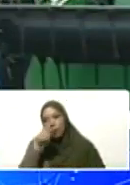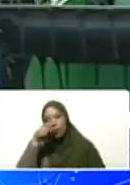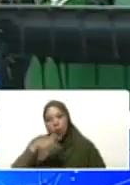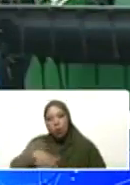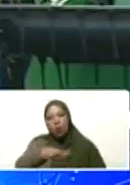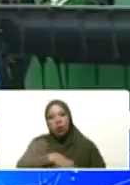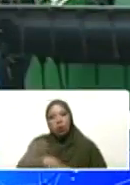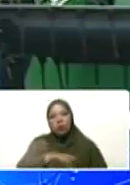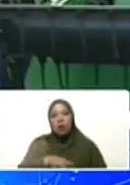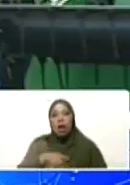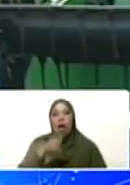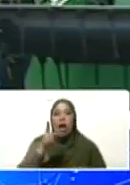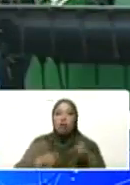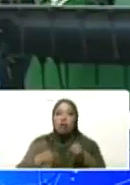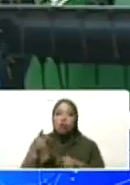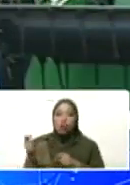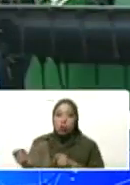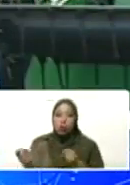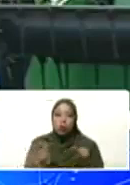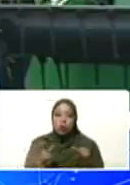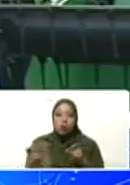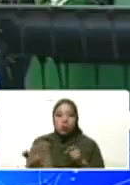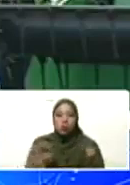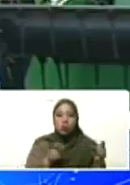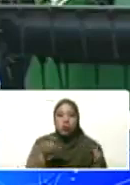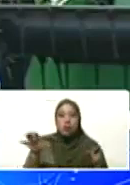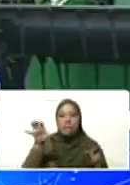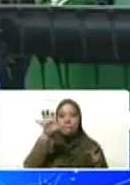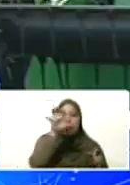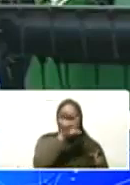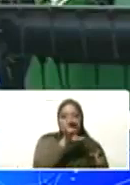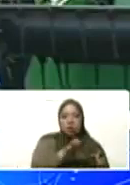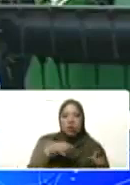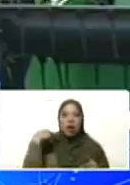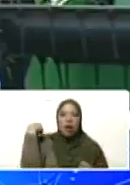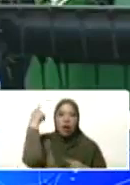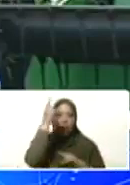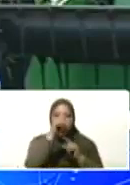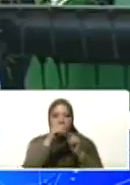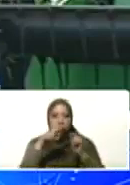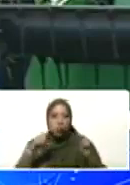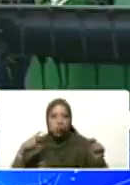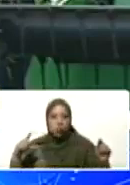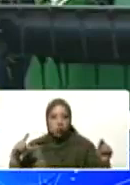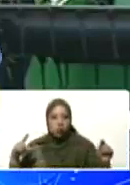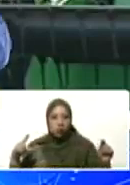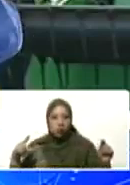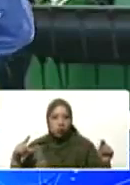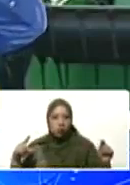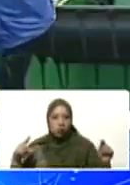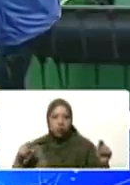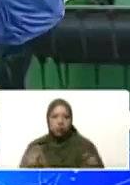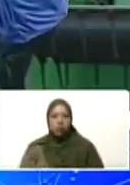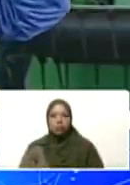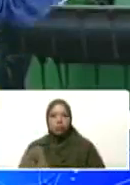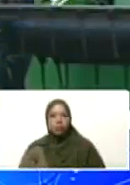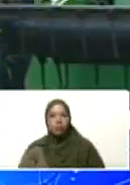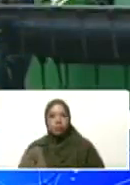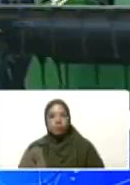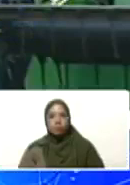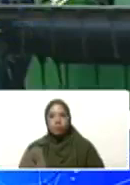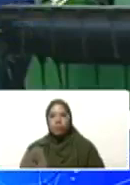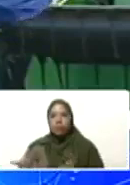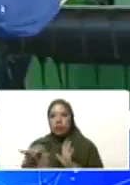pueblos tuvieron que irse a las esquinas de los países, al Amazonas. Tuvieron que irse